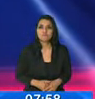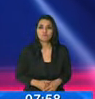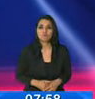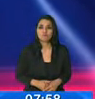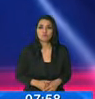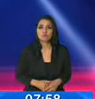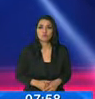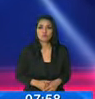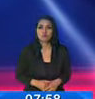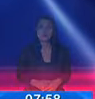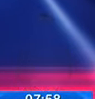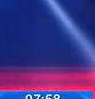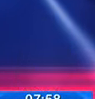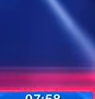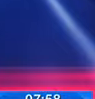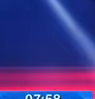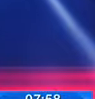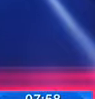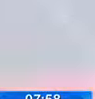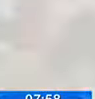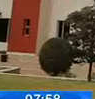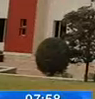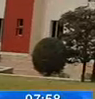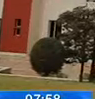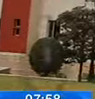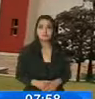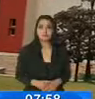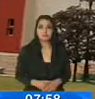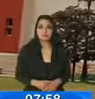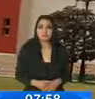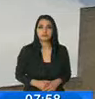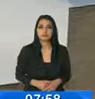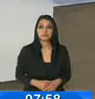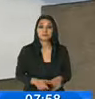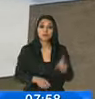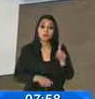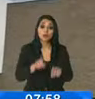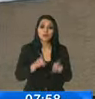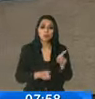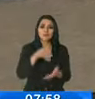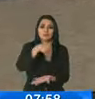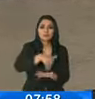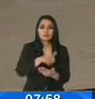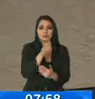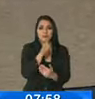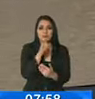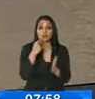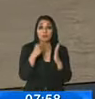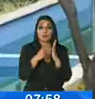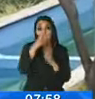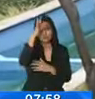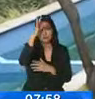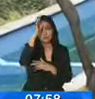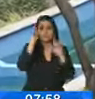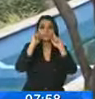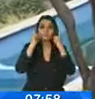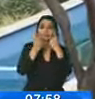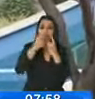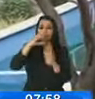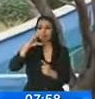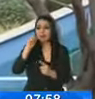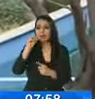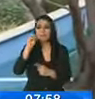$185.389 para cubrir la demanda de atención domiciliaria. También hay centros privados con ese servicio como el Hospice San Camilo en Quito. Este es parte de FECUPAL,